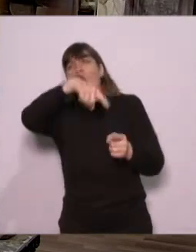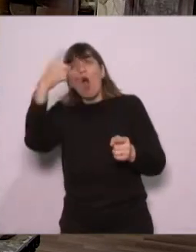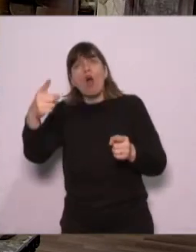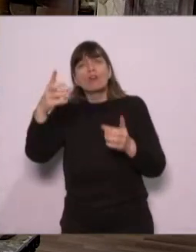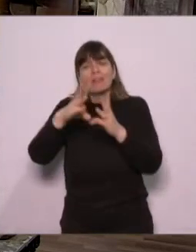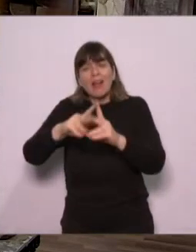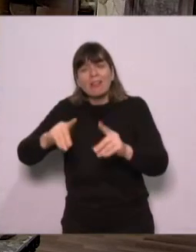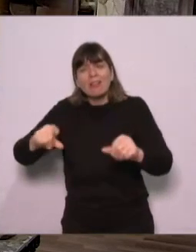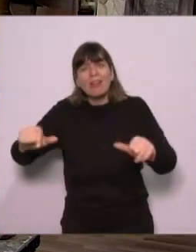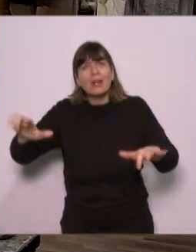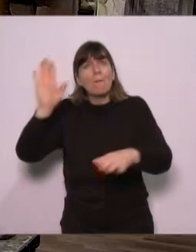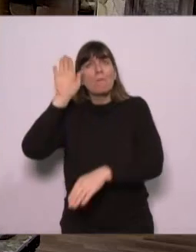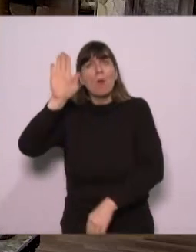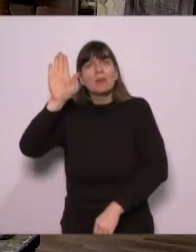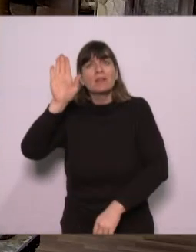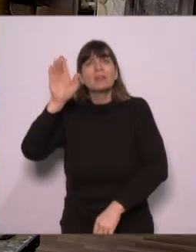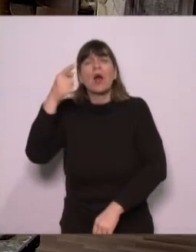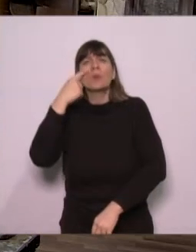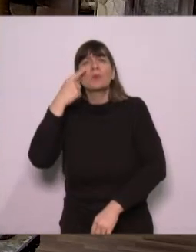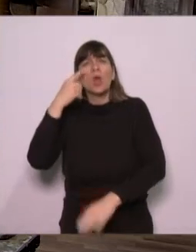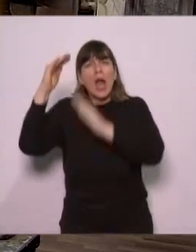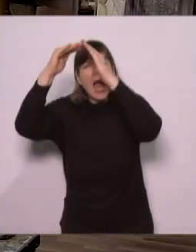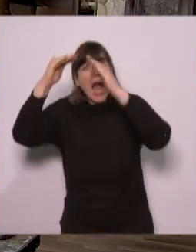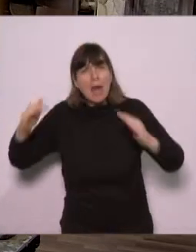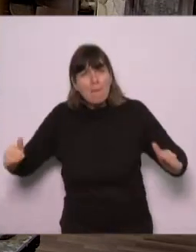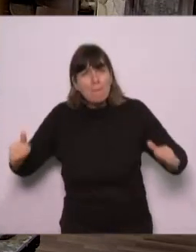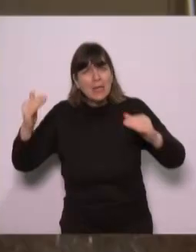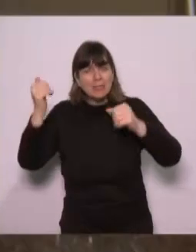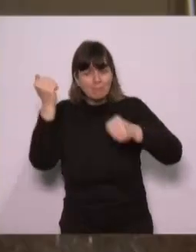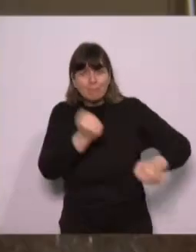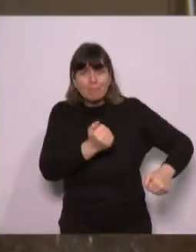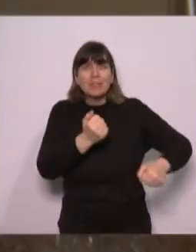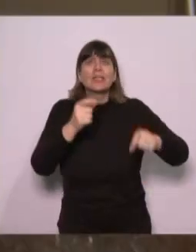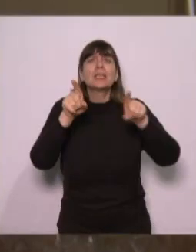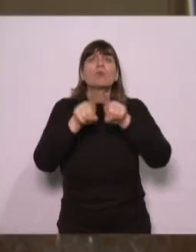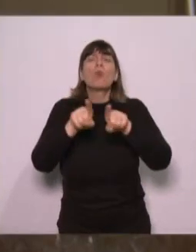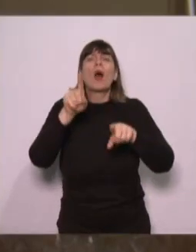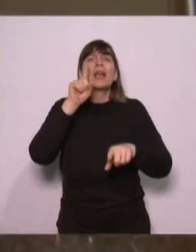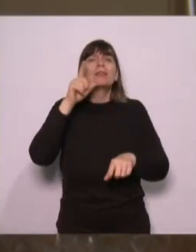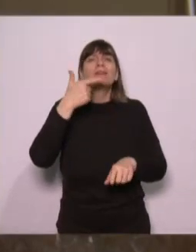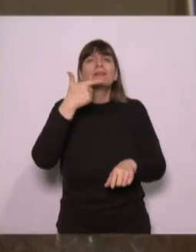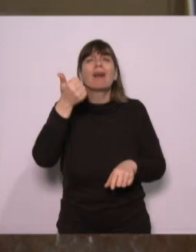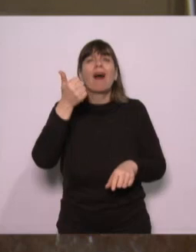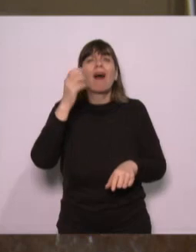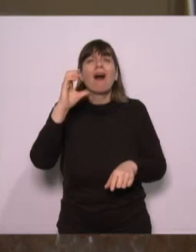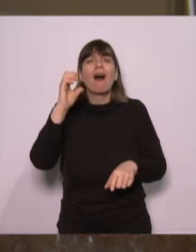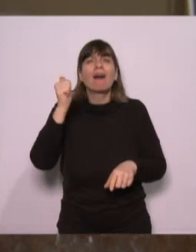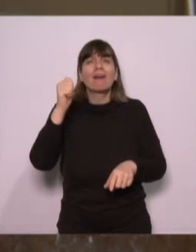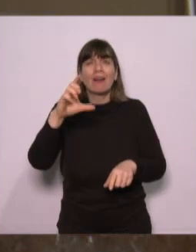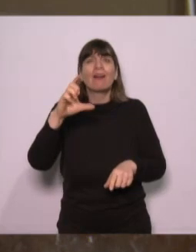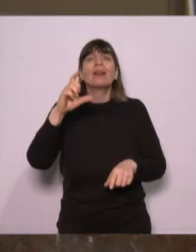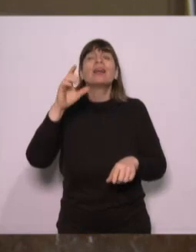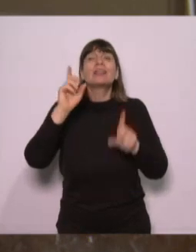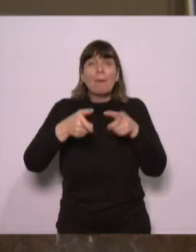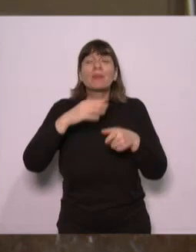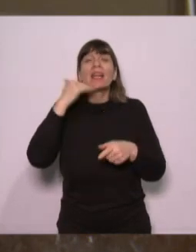en la tierra prometida, habitando en carpas, lo mismo que Isaac y Jacob,